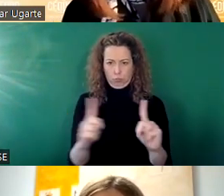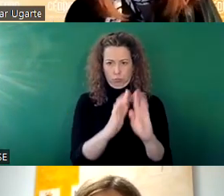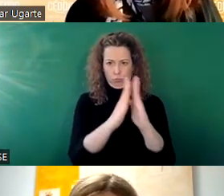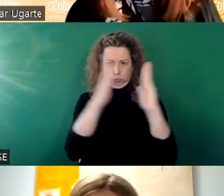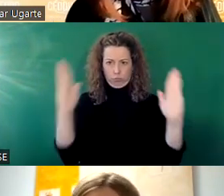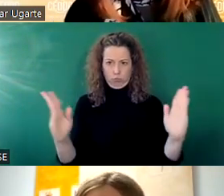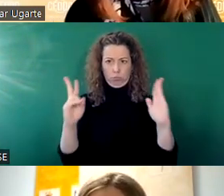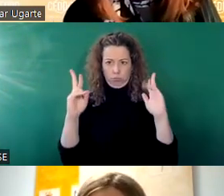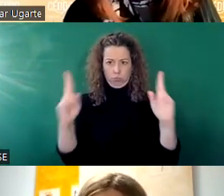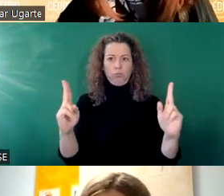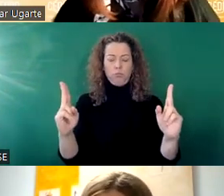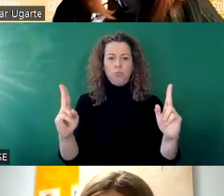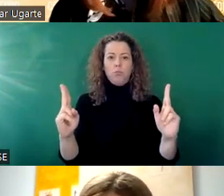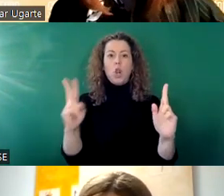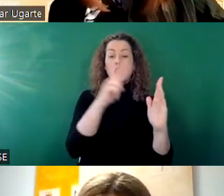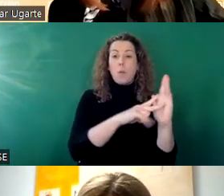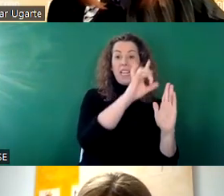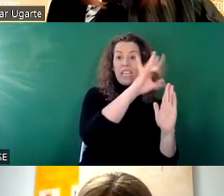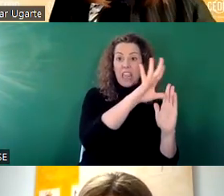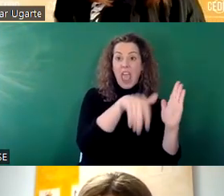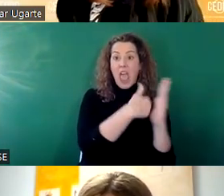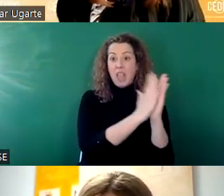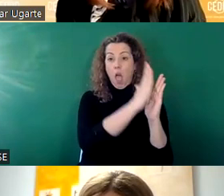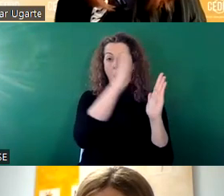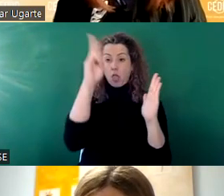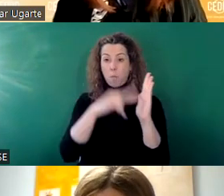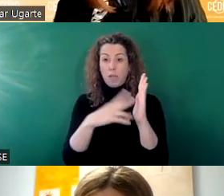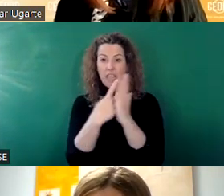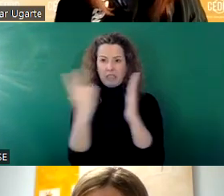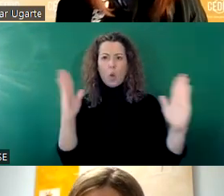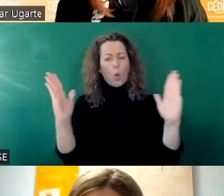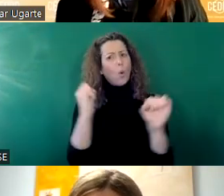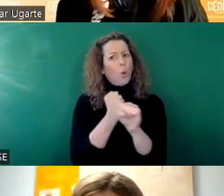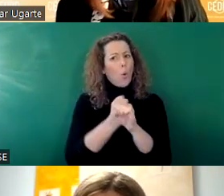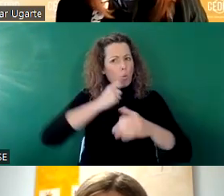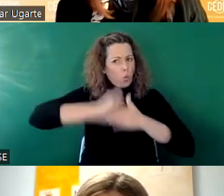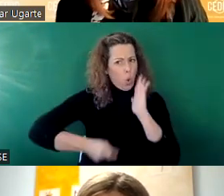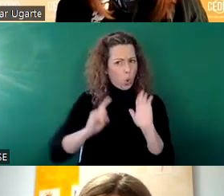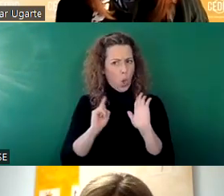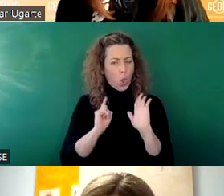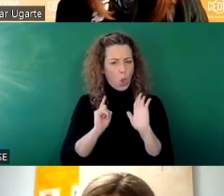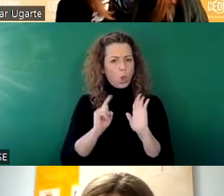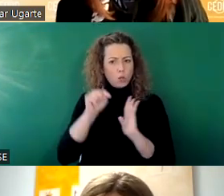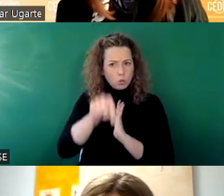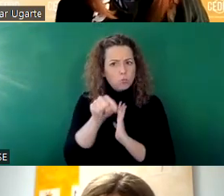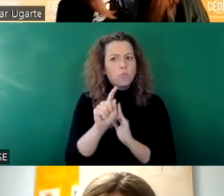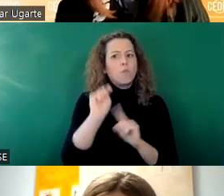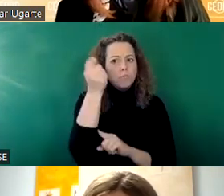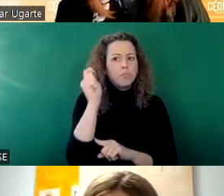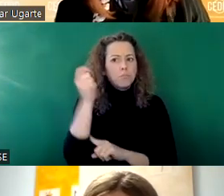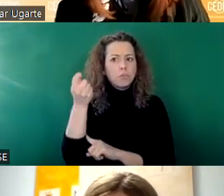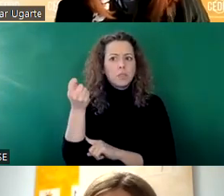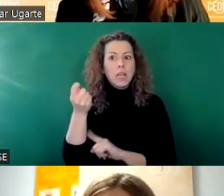y que, o sea, de 2015 a 2017 fue un trabajo duro y ahí conseguimos ser